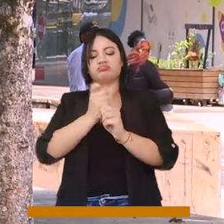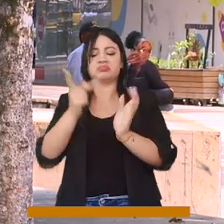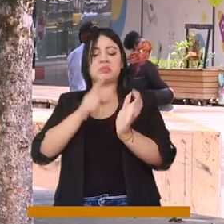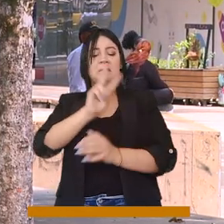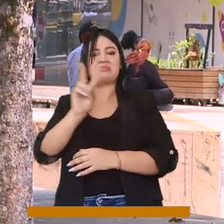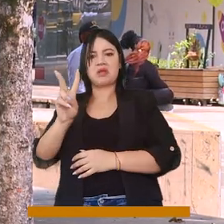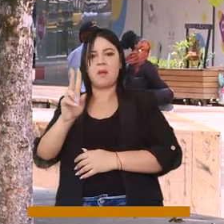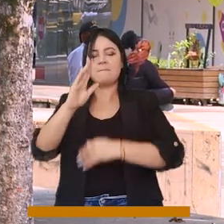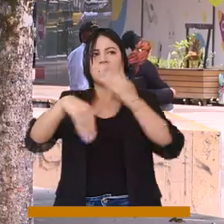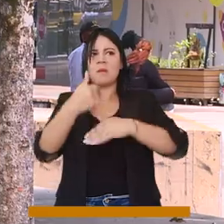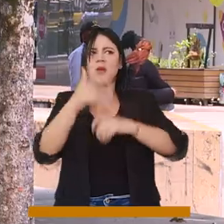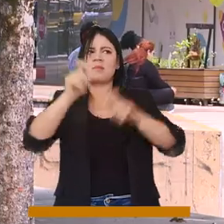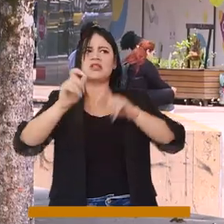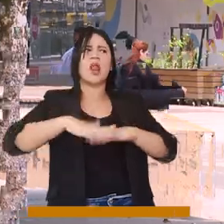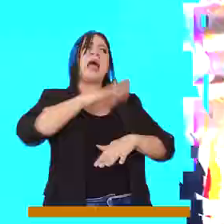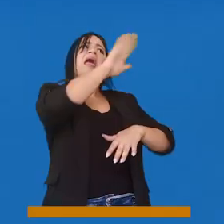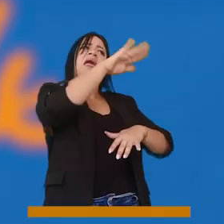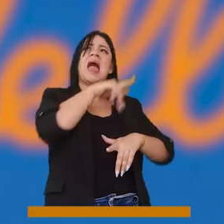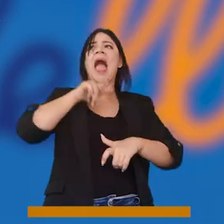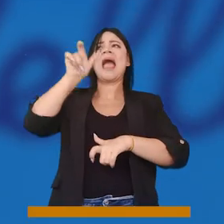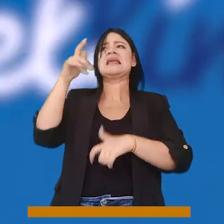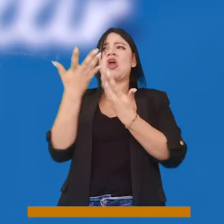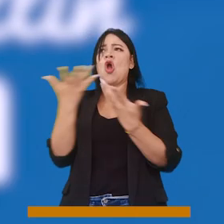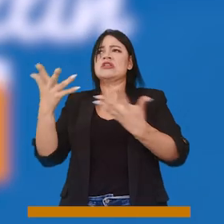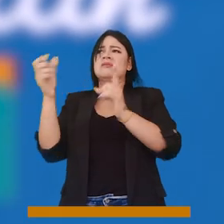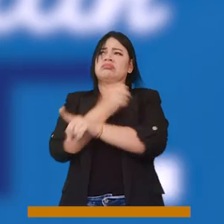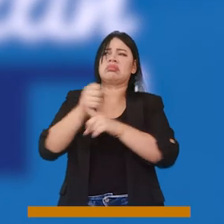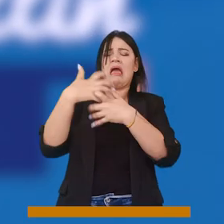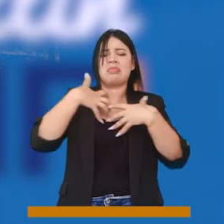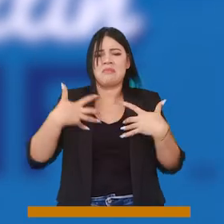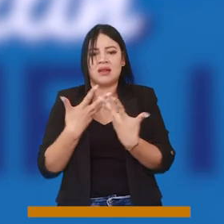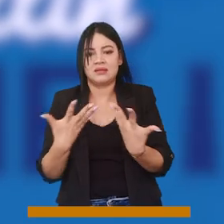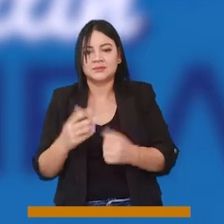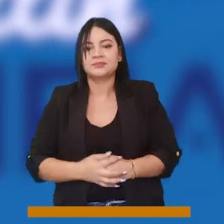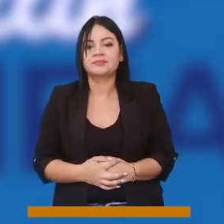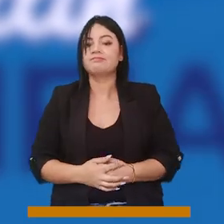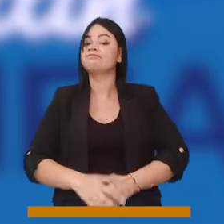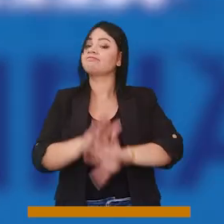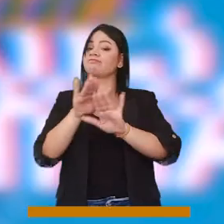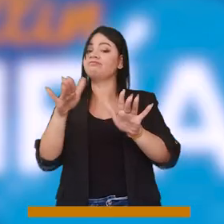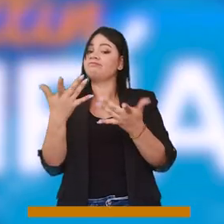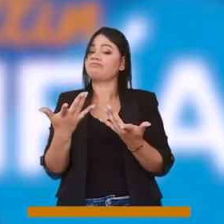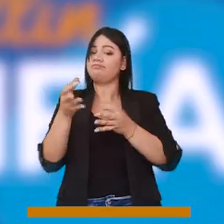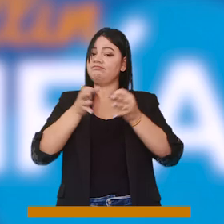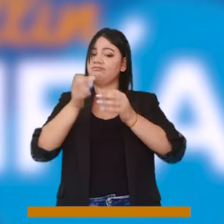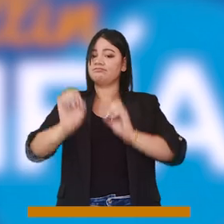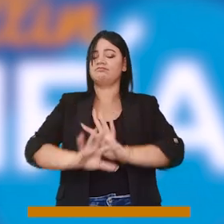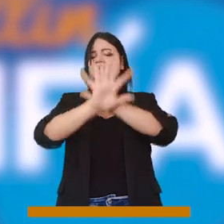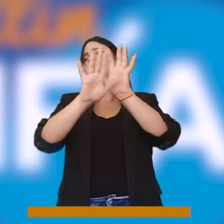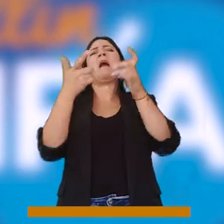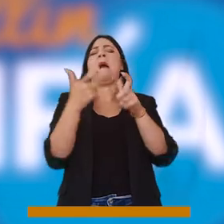2021-2022 empieza a incrementar la queja, la denuncia por presunto maltrato animal. No obstante, hay que dejar claro que